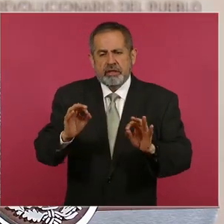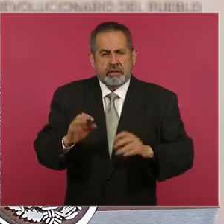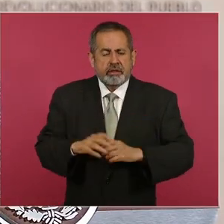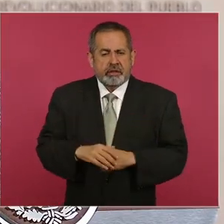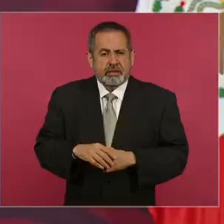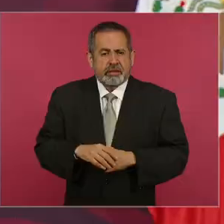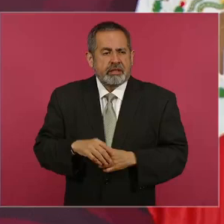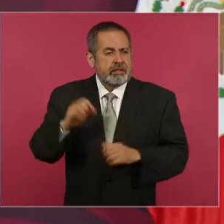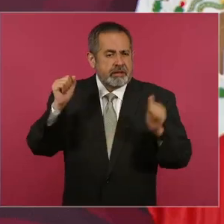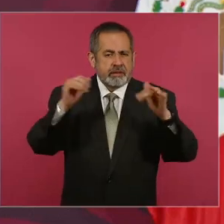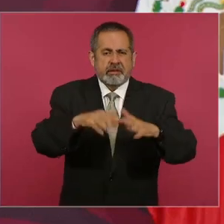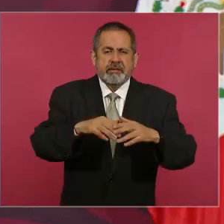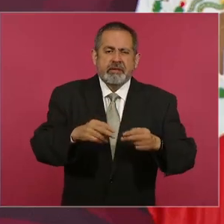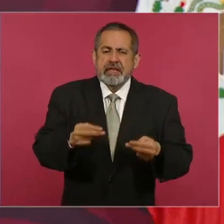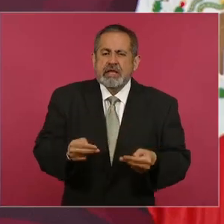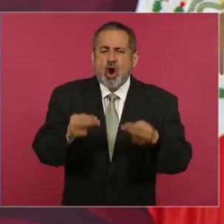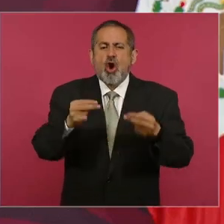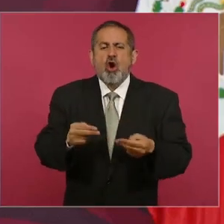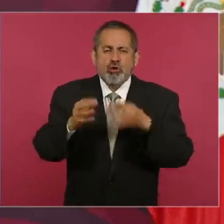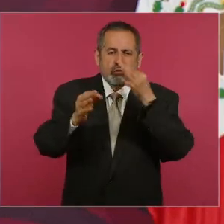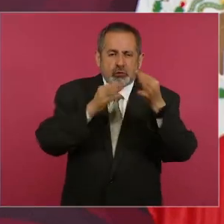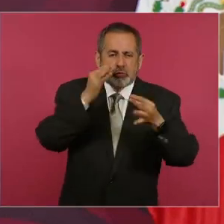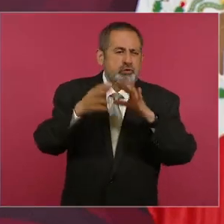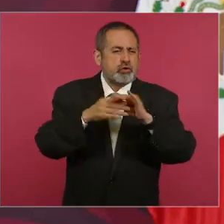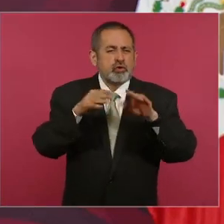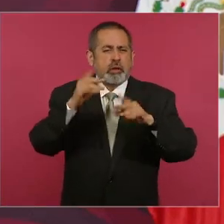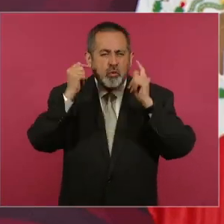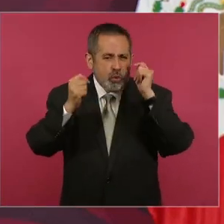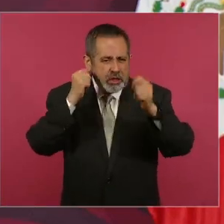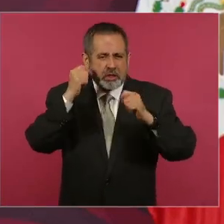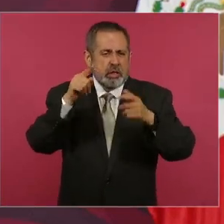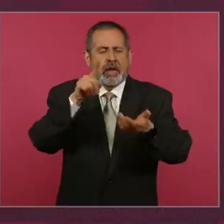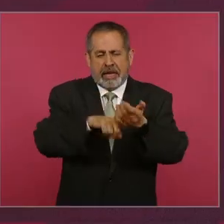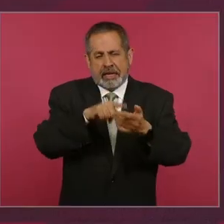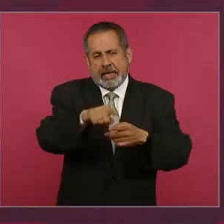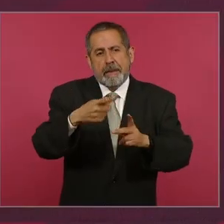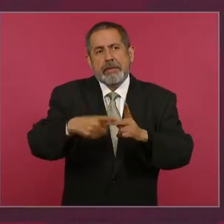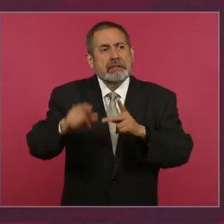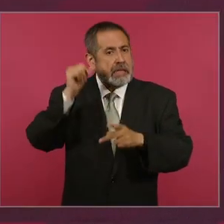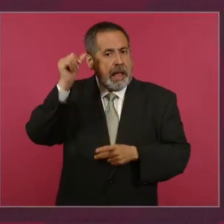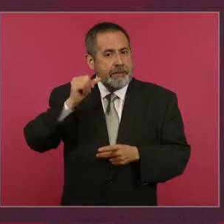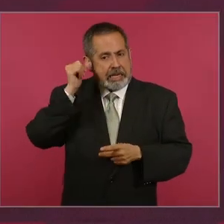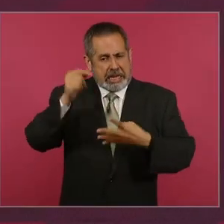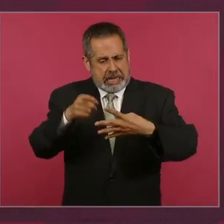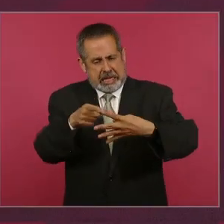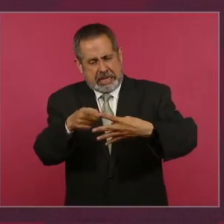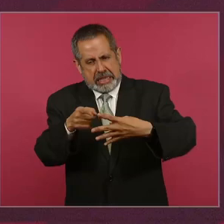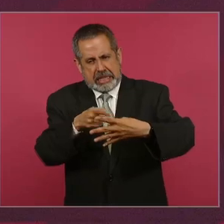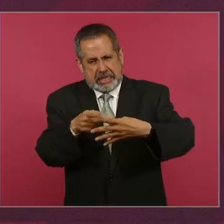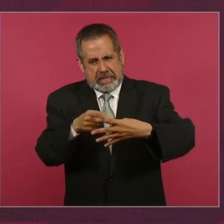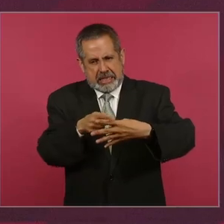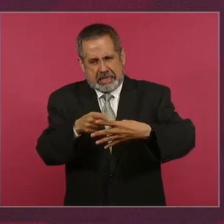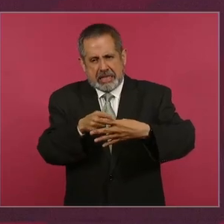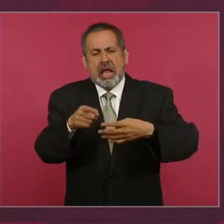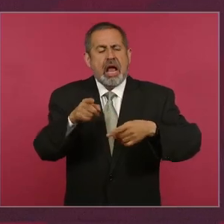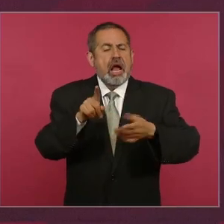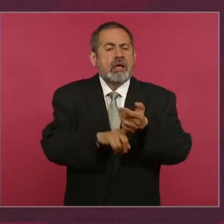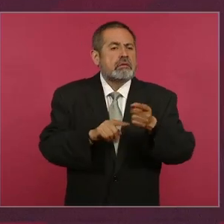El tianguis turístico es a principios de abril, entonces queremos ver si